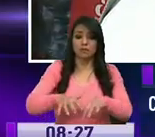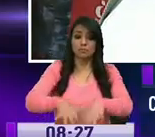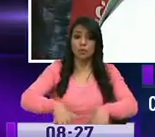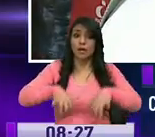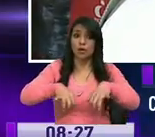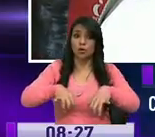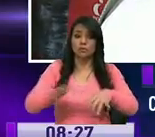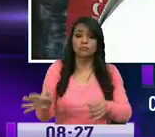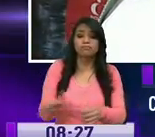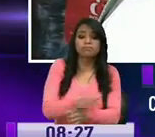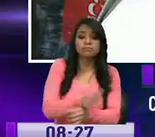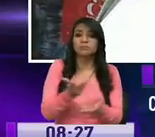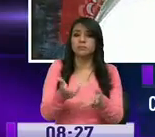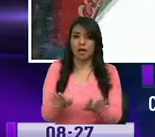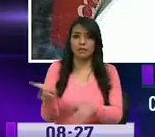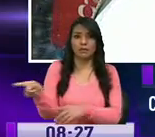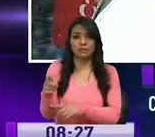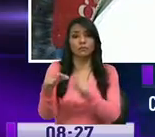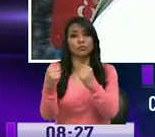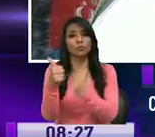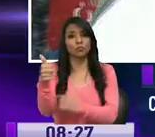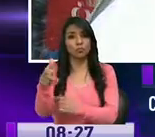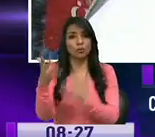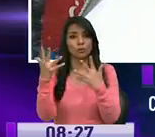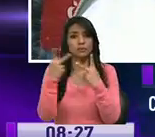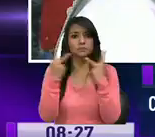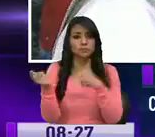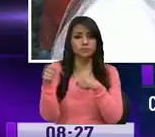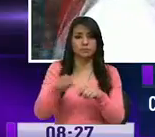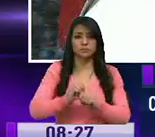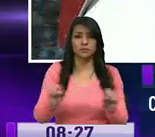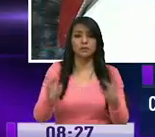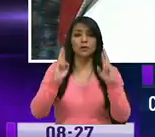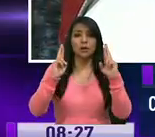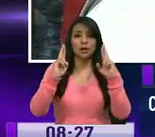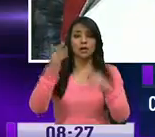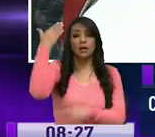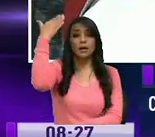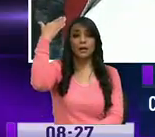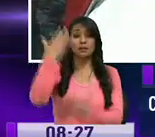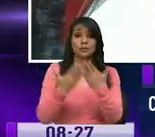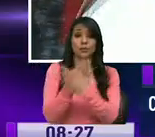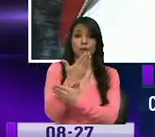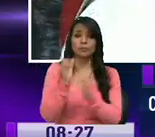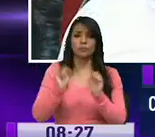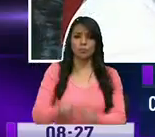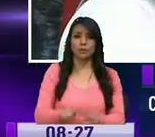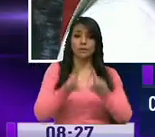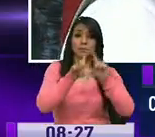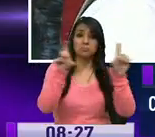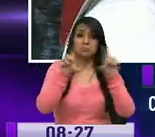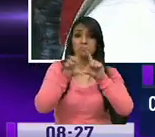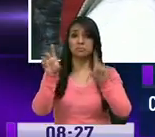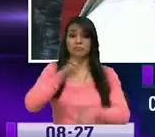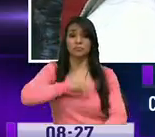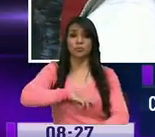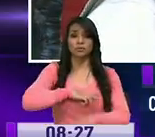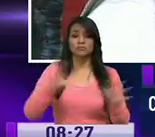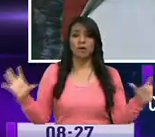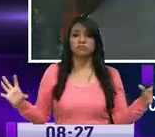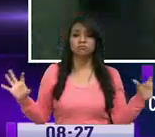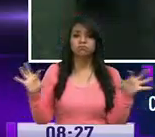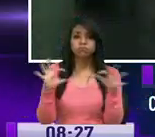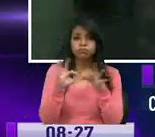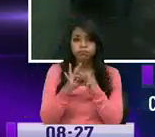para también hacer los trabajos del caso. Ojalá Jorge Yunda logre conseguir de que las empresas metropolitanas